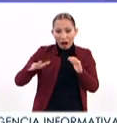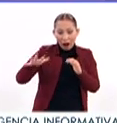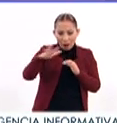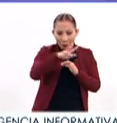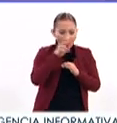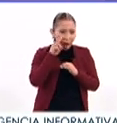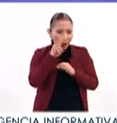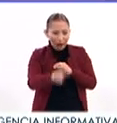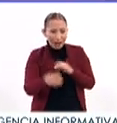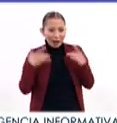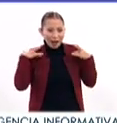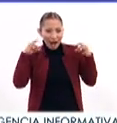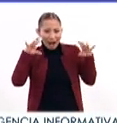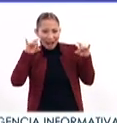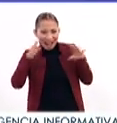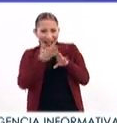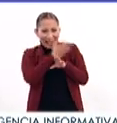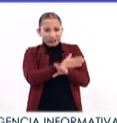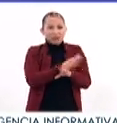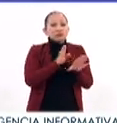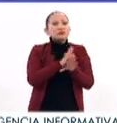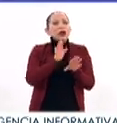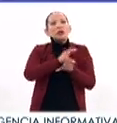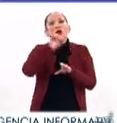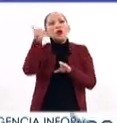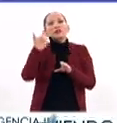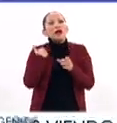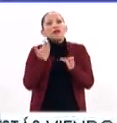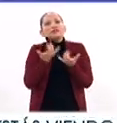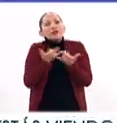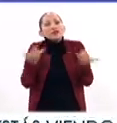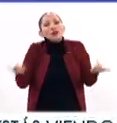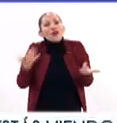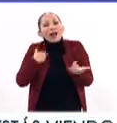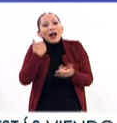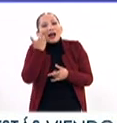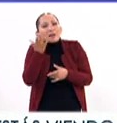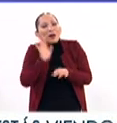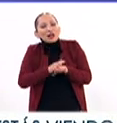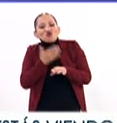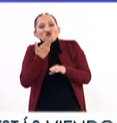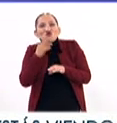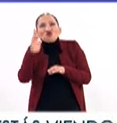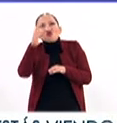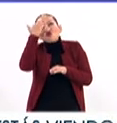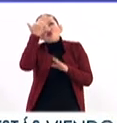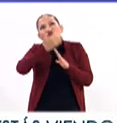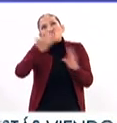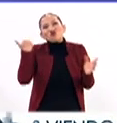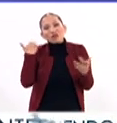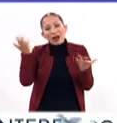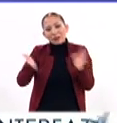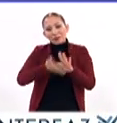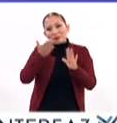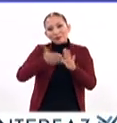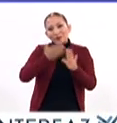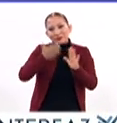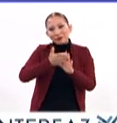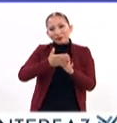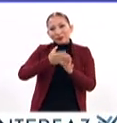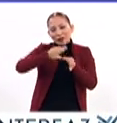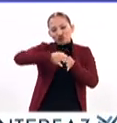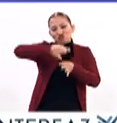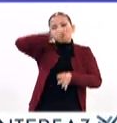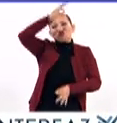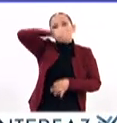iba a estar el Ángel de la Independencia. ¿Cuál es otra de las anécdotas que más atesora y recuerda de haber erigido